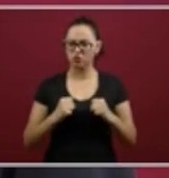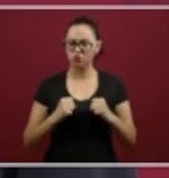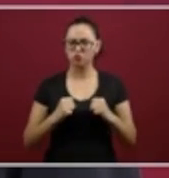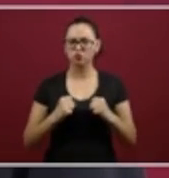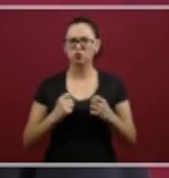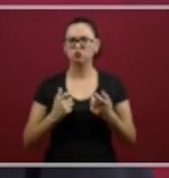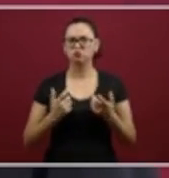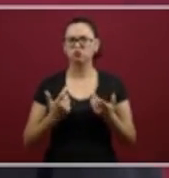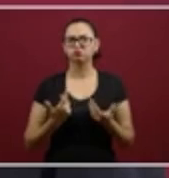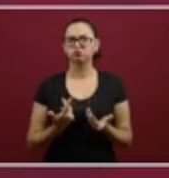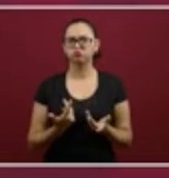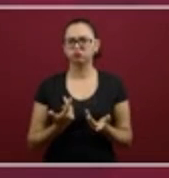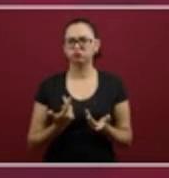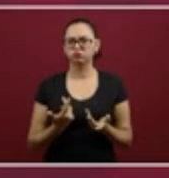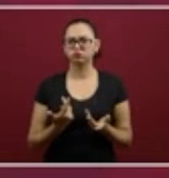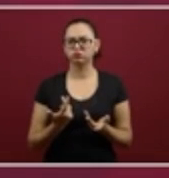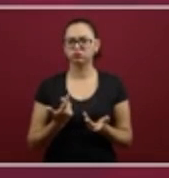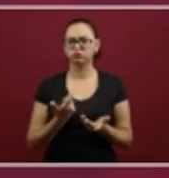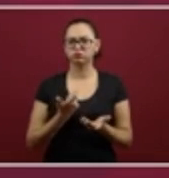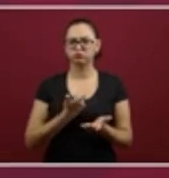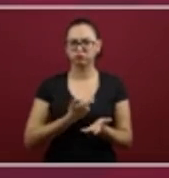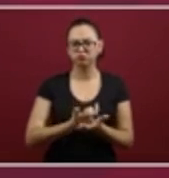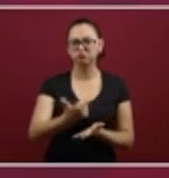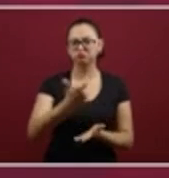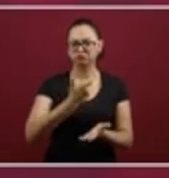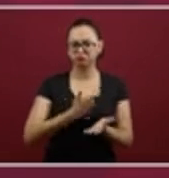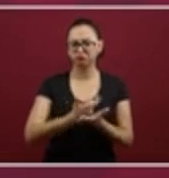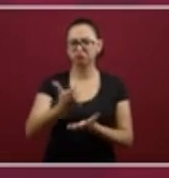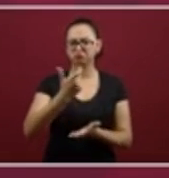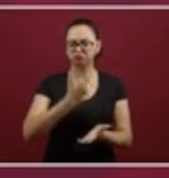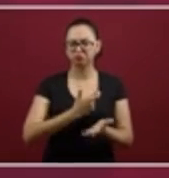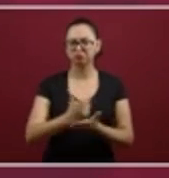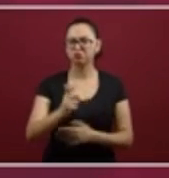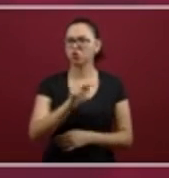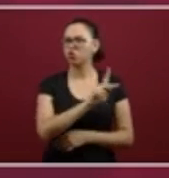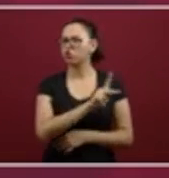de que no hay privilegios